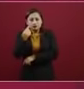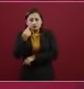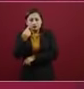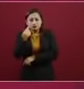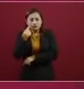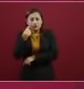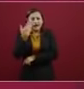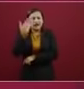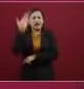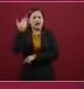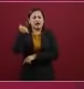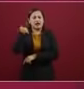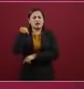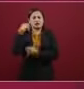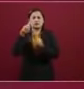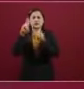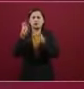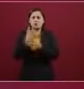mercado,